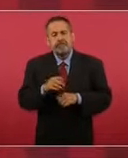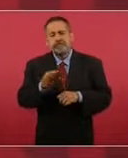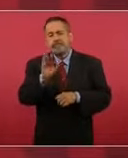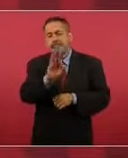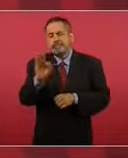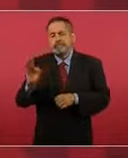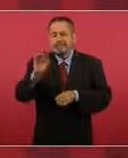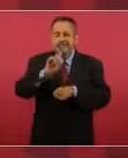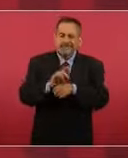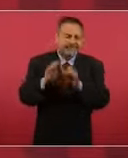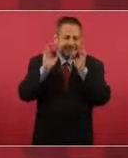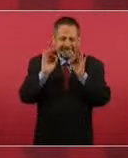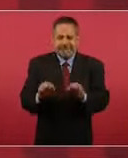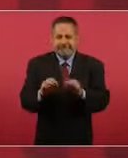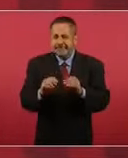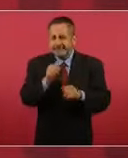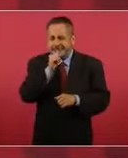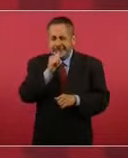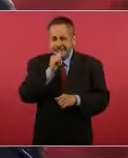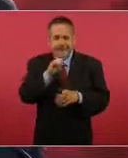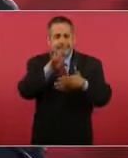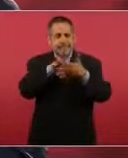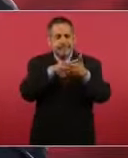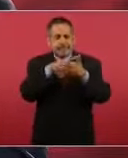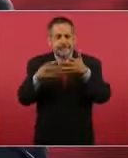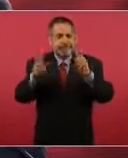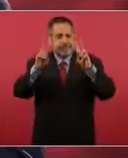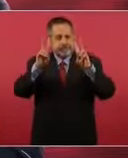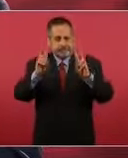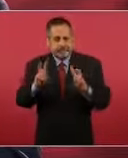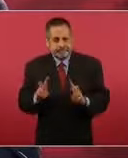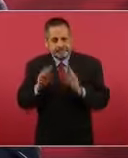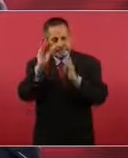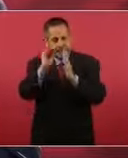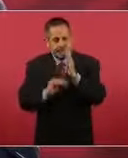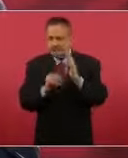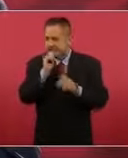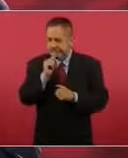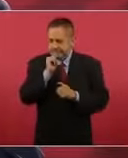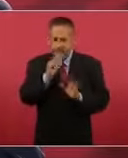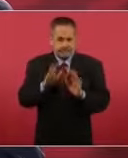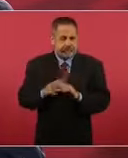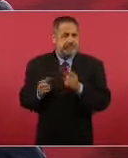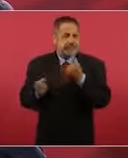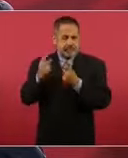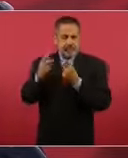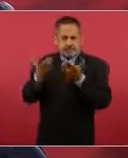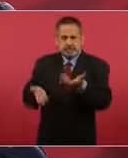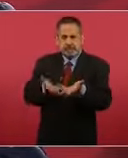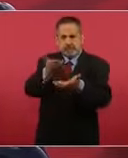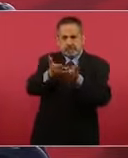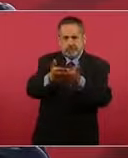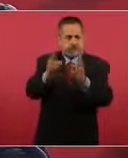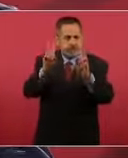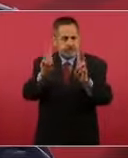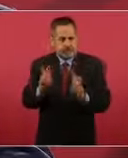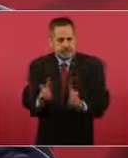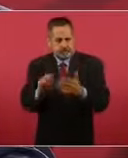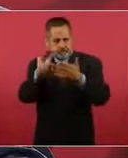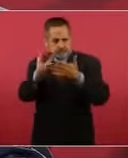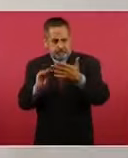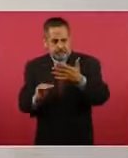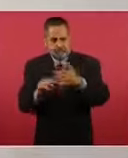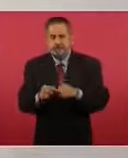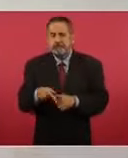fecha la agenda ya tenemos algunos temas de parte nuestra pero todavía